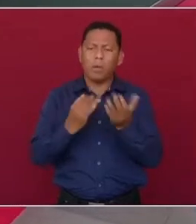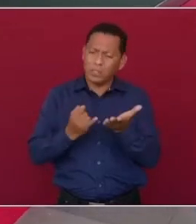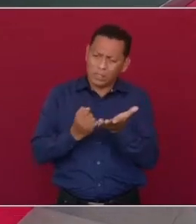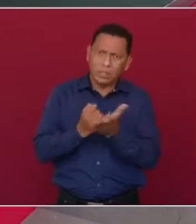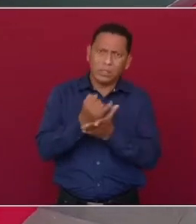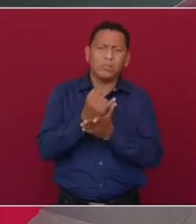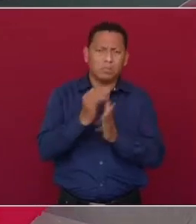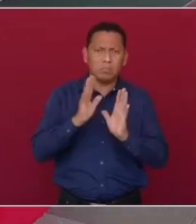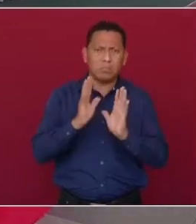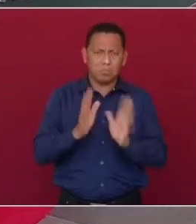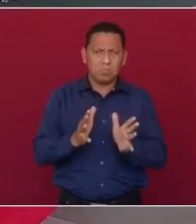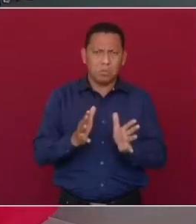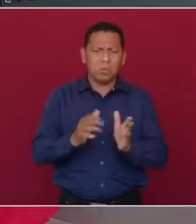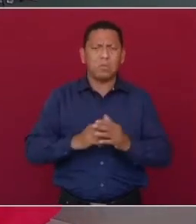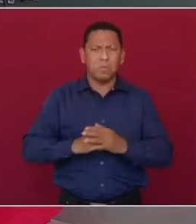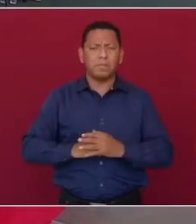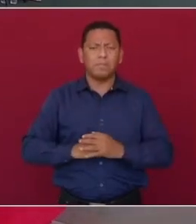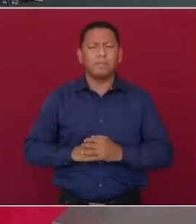decidió